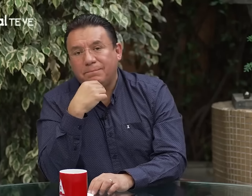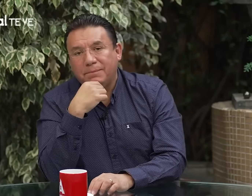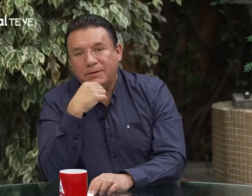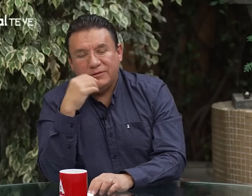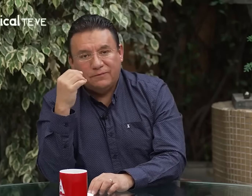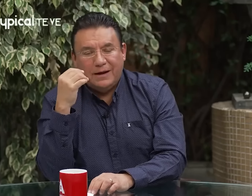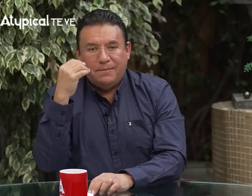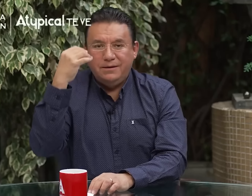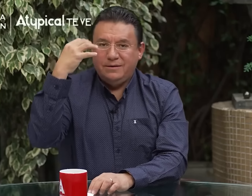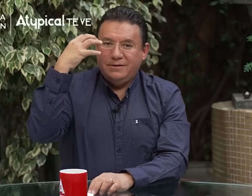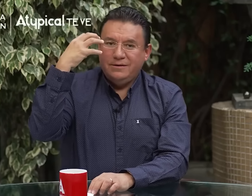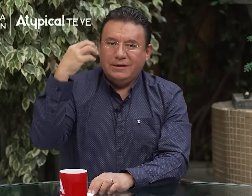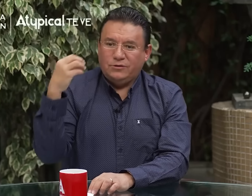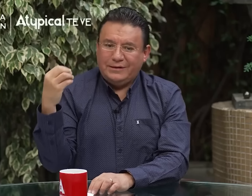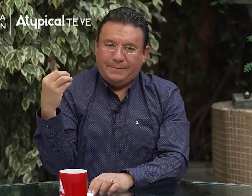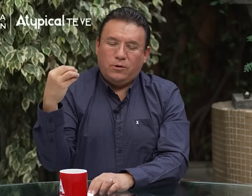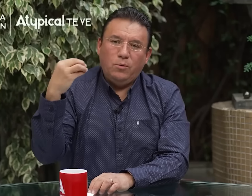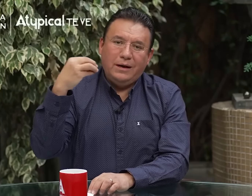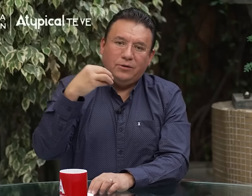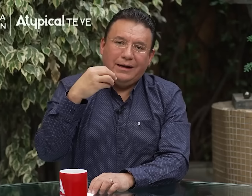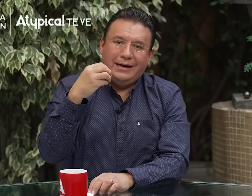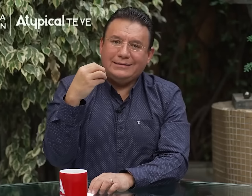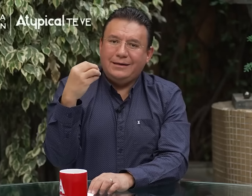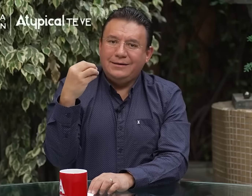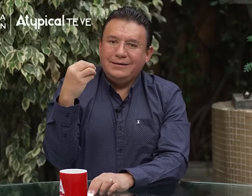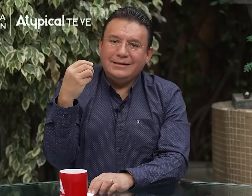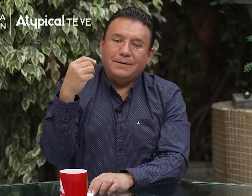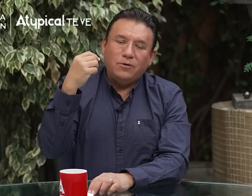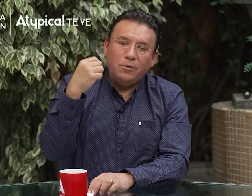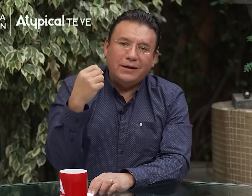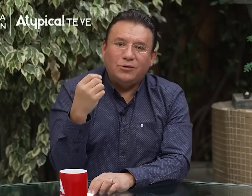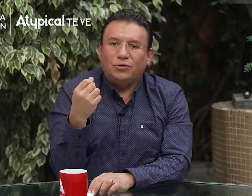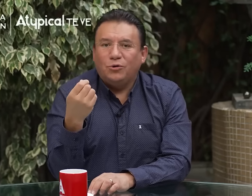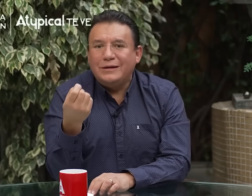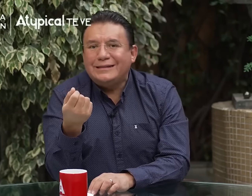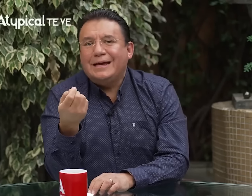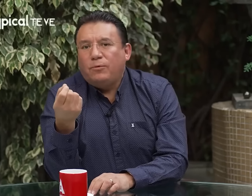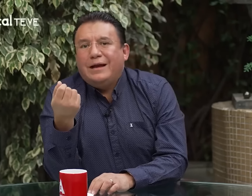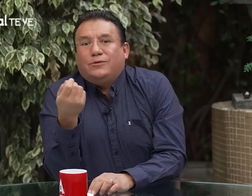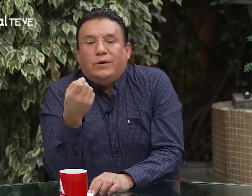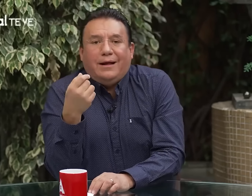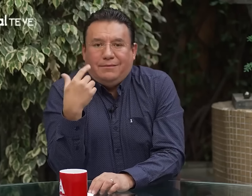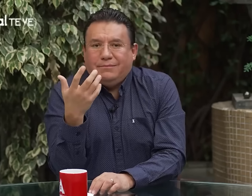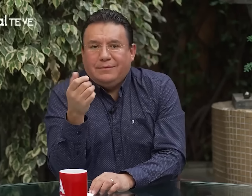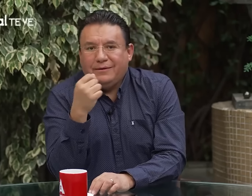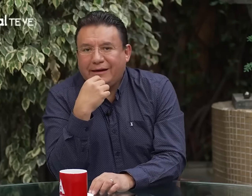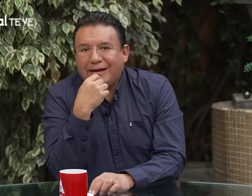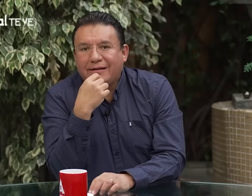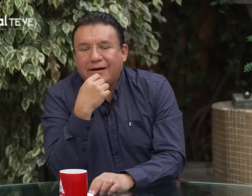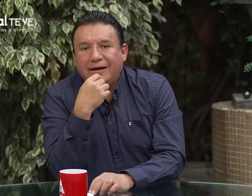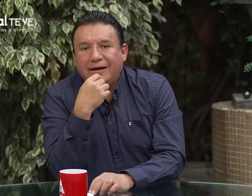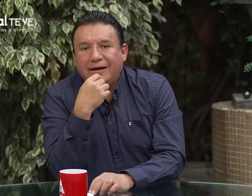nivel del párpado, se inflaman y entonces se va acumulando la grasa, se va acumulando todo el sebo natural en el drenado y